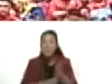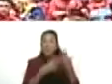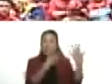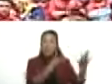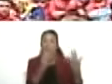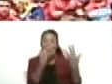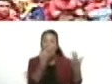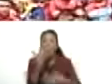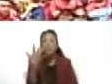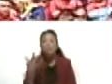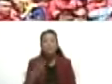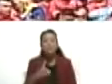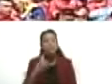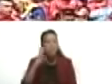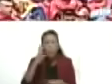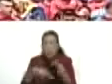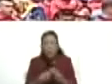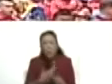1985.